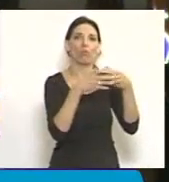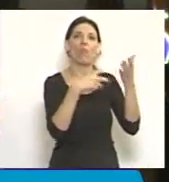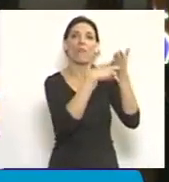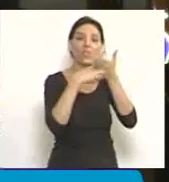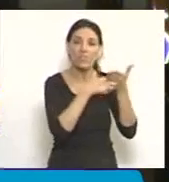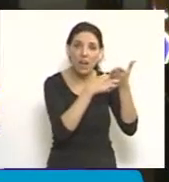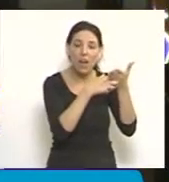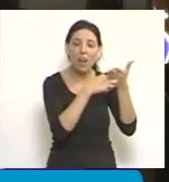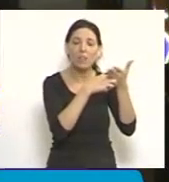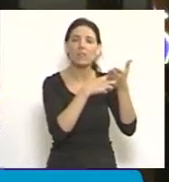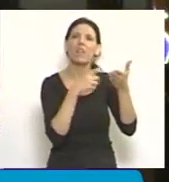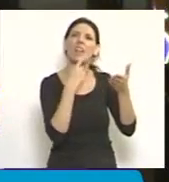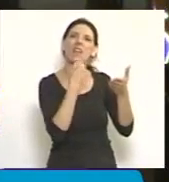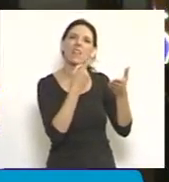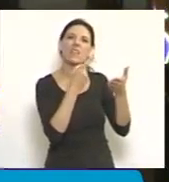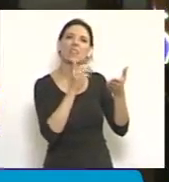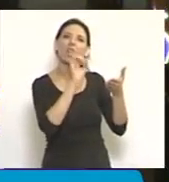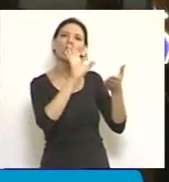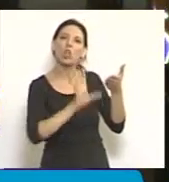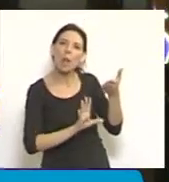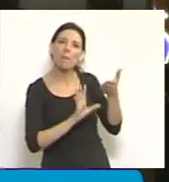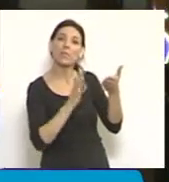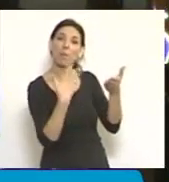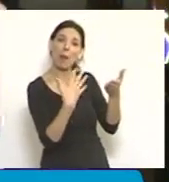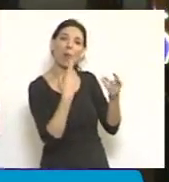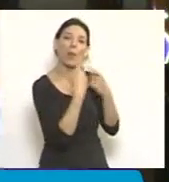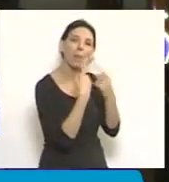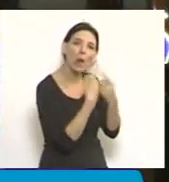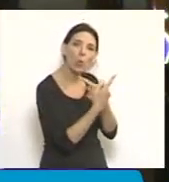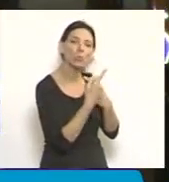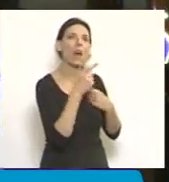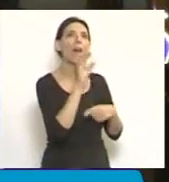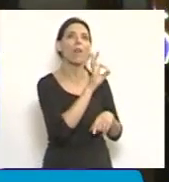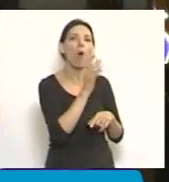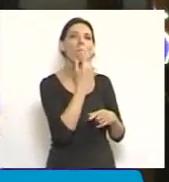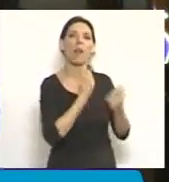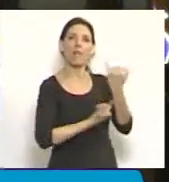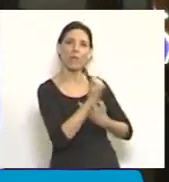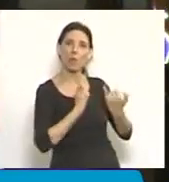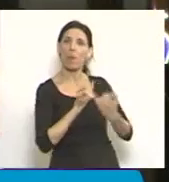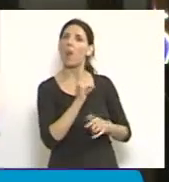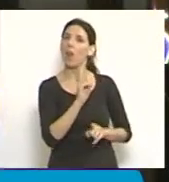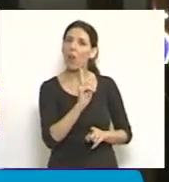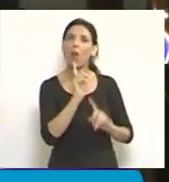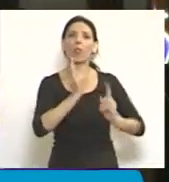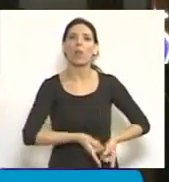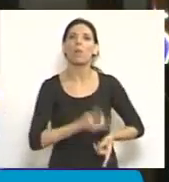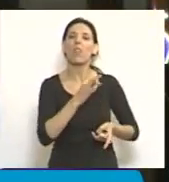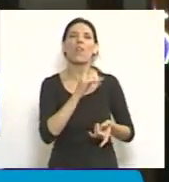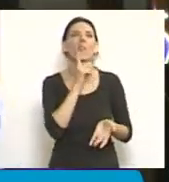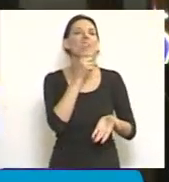las atribuciones las tiene el titular del organismo. Creemos que